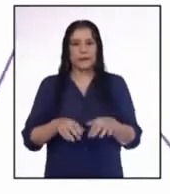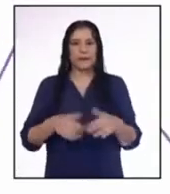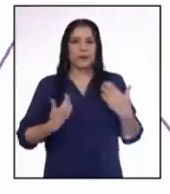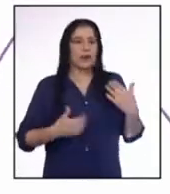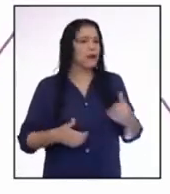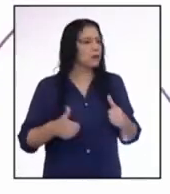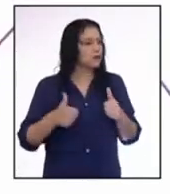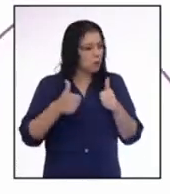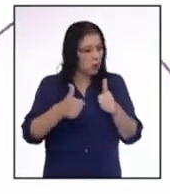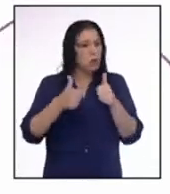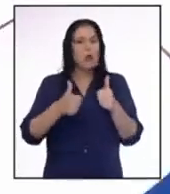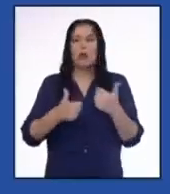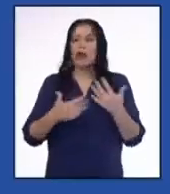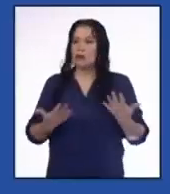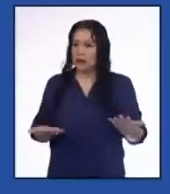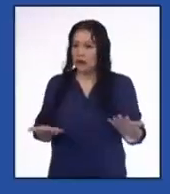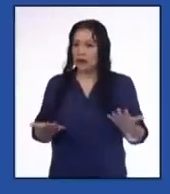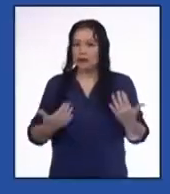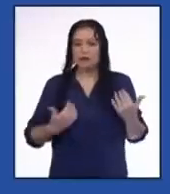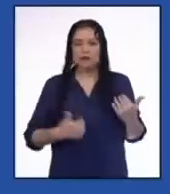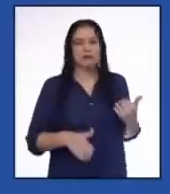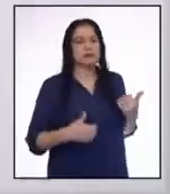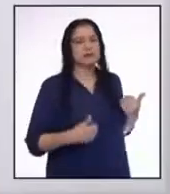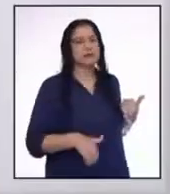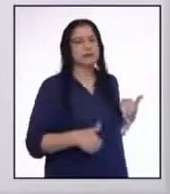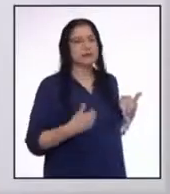Bien, Stephanie.